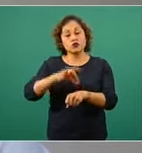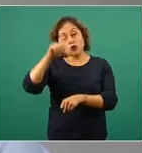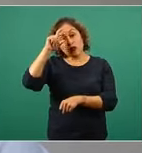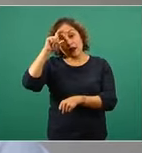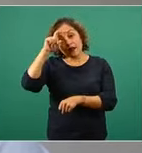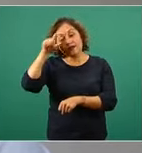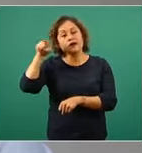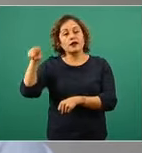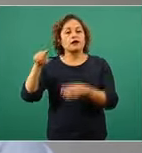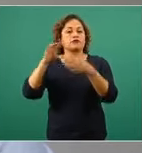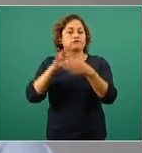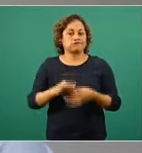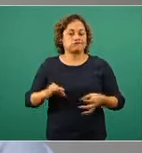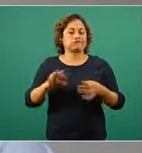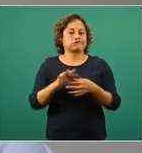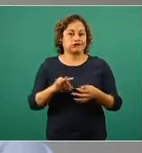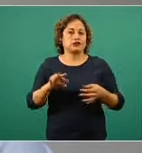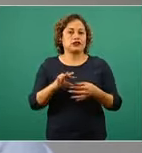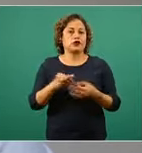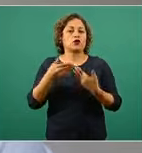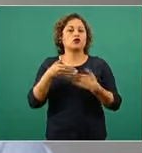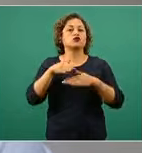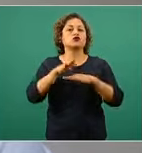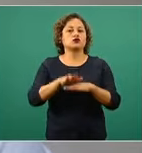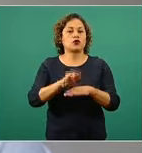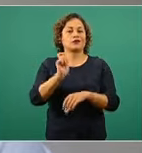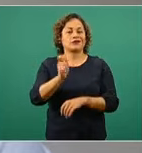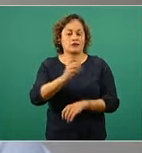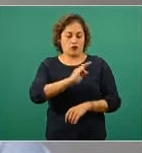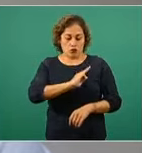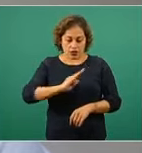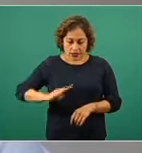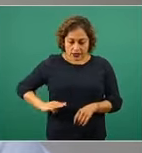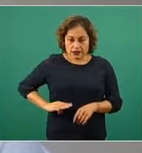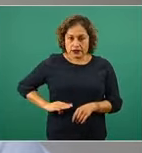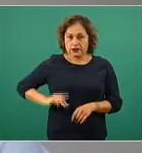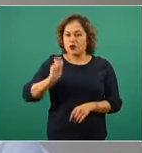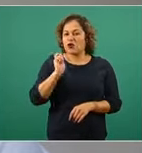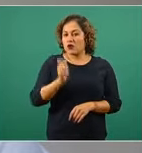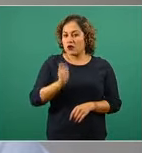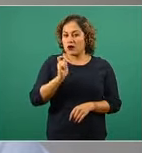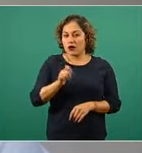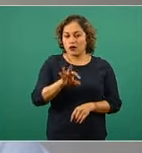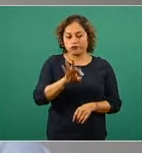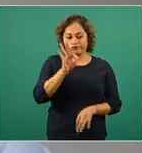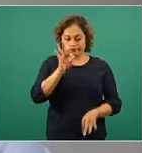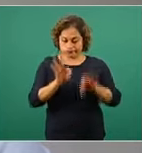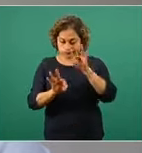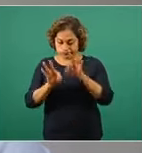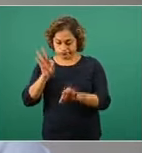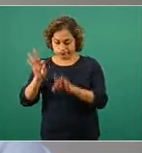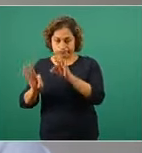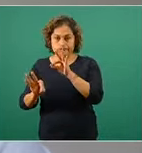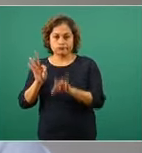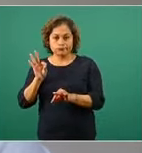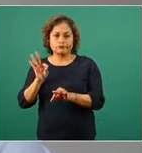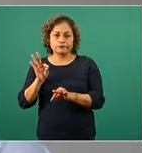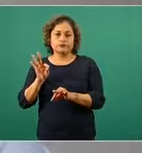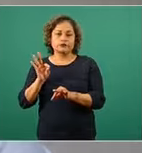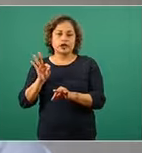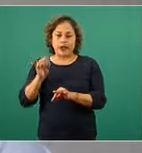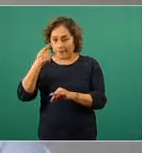hizo referencia a que los municipios serían siendo seleccionados para efecto de estas vacunas que llegarían el